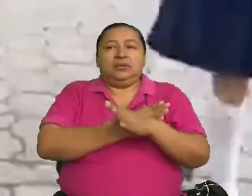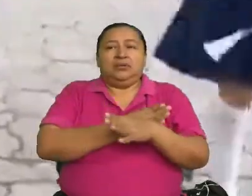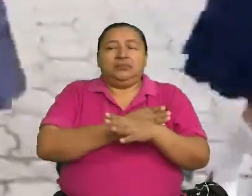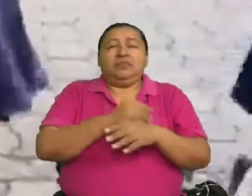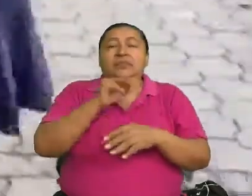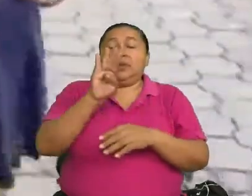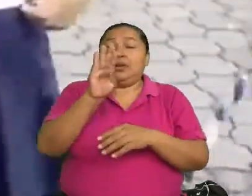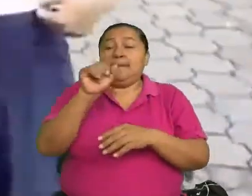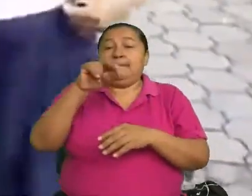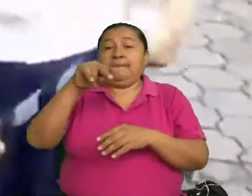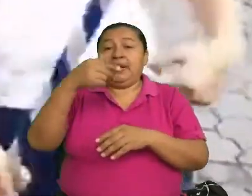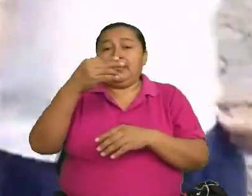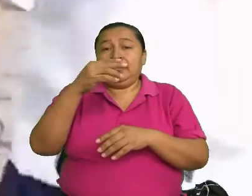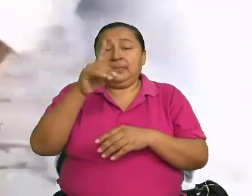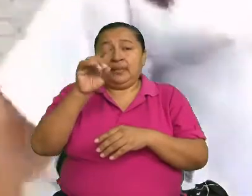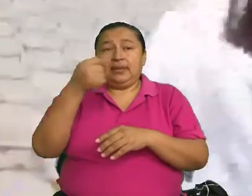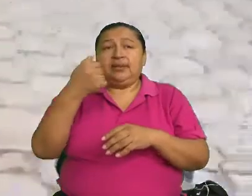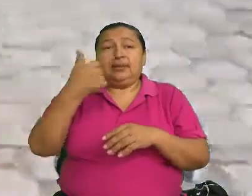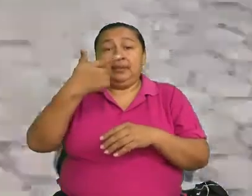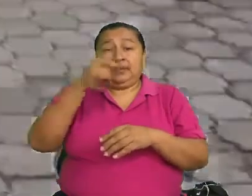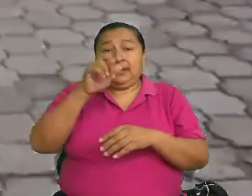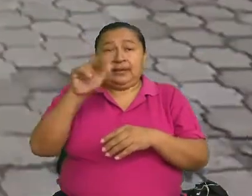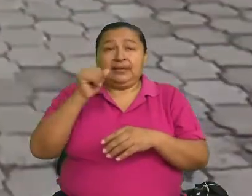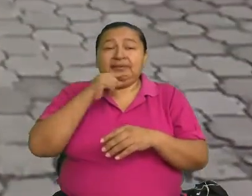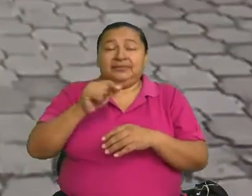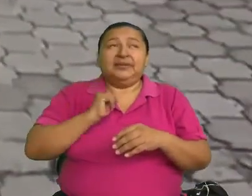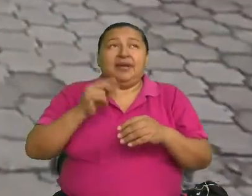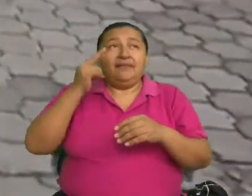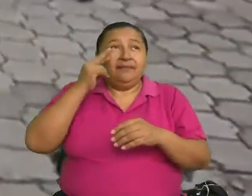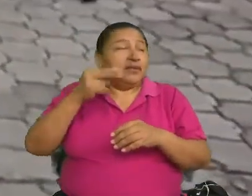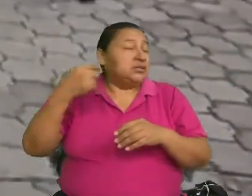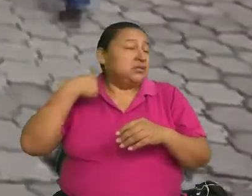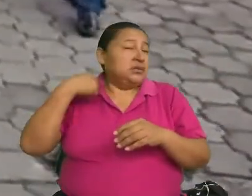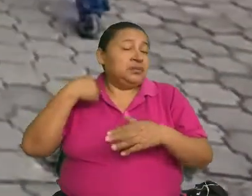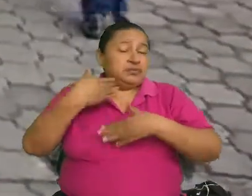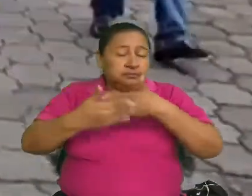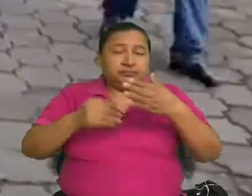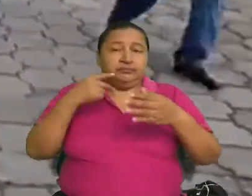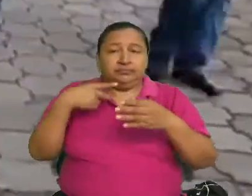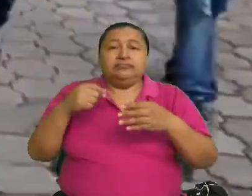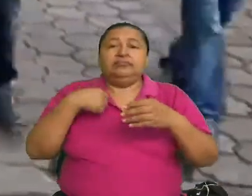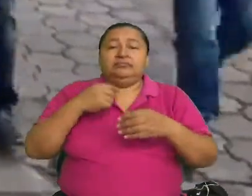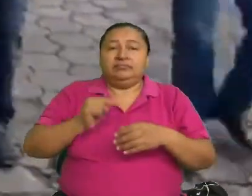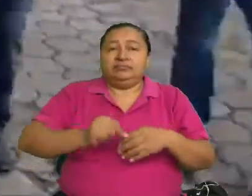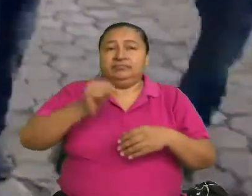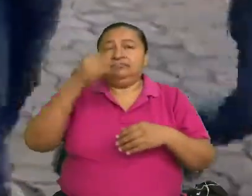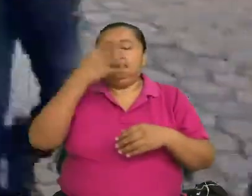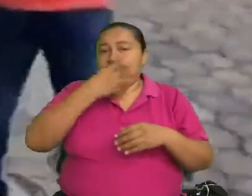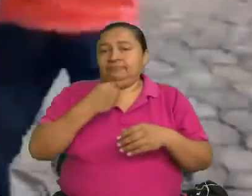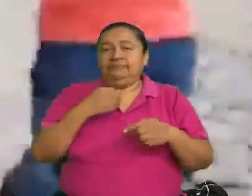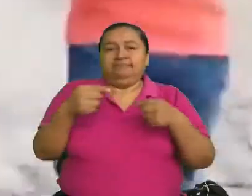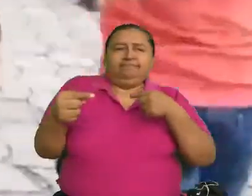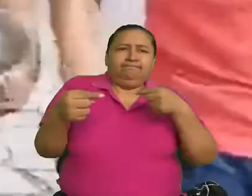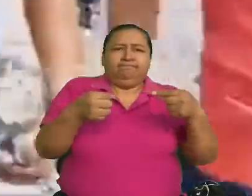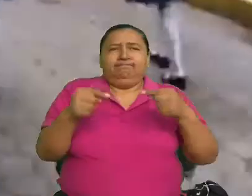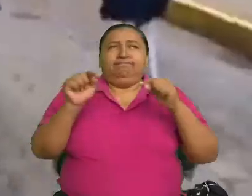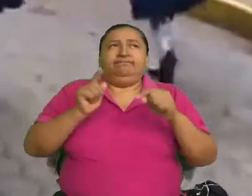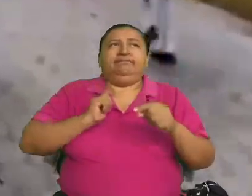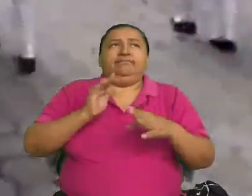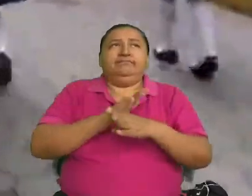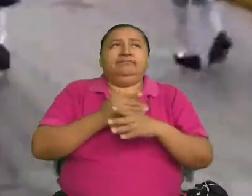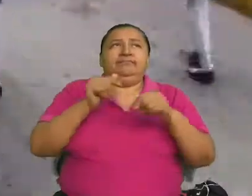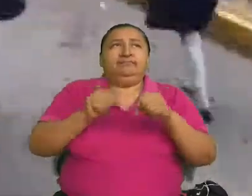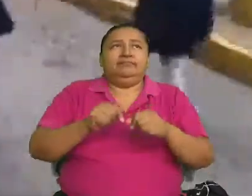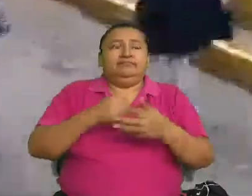de guerra, ahora bandas rítmicas. Esa visión siempre, ¿no? Tan del norte y tan belicosa.